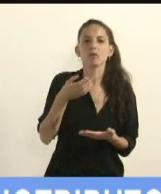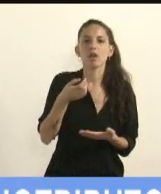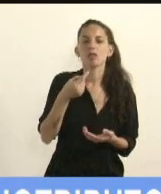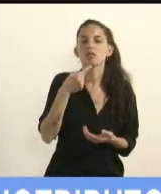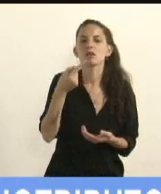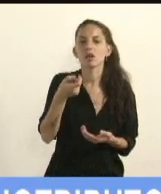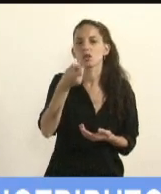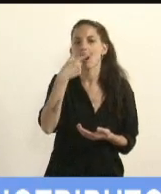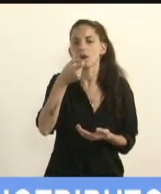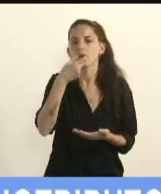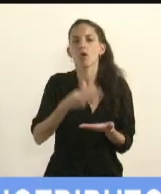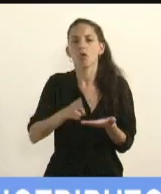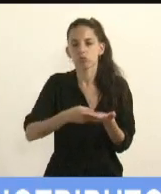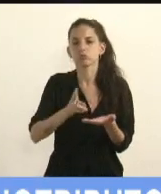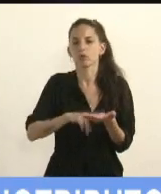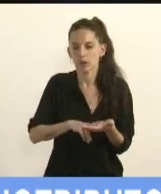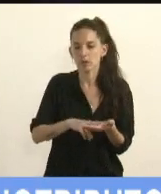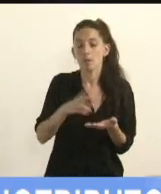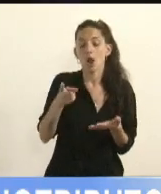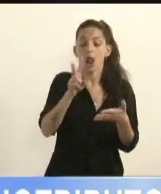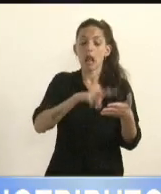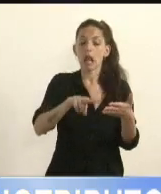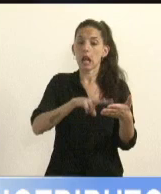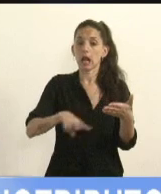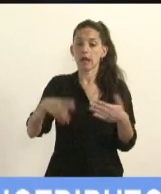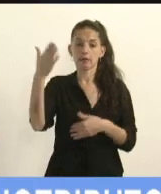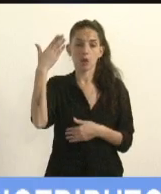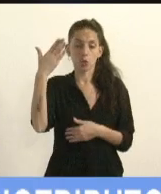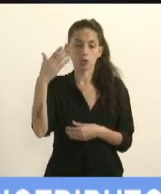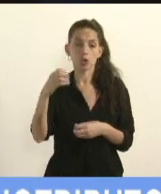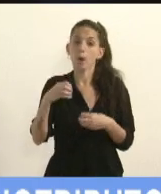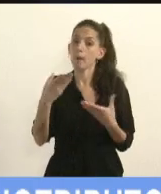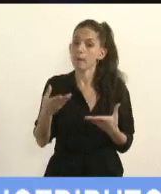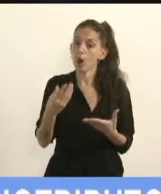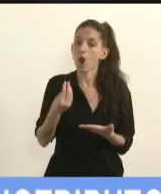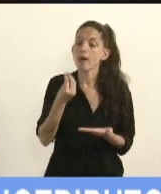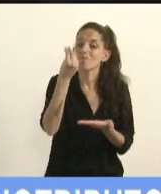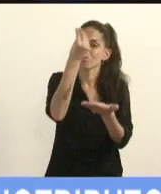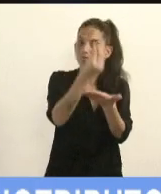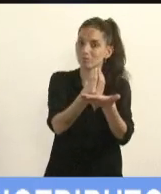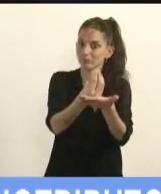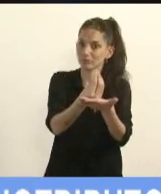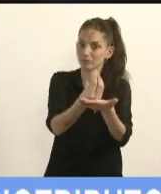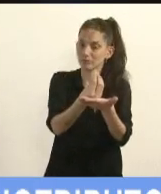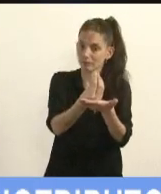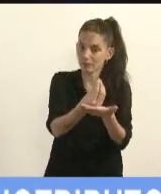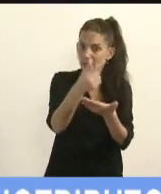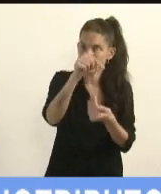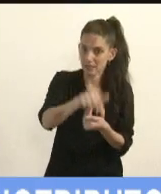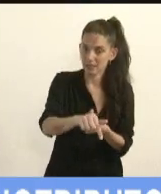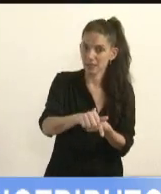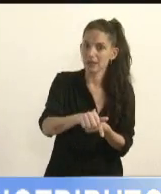Pero revean sus discursos donde el líder o el eje de esta discusión ha sido el nombramiento